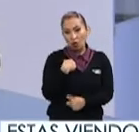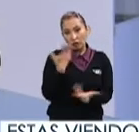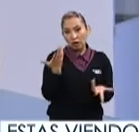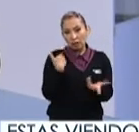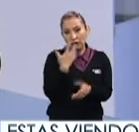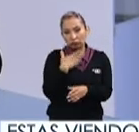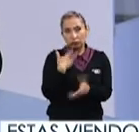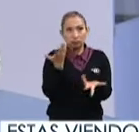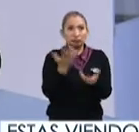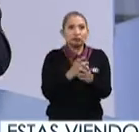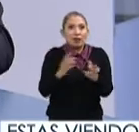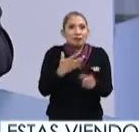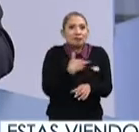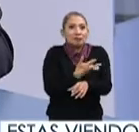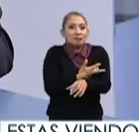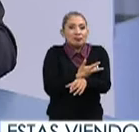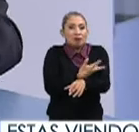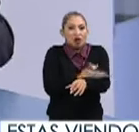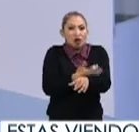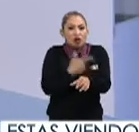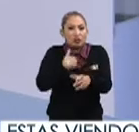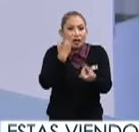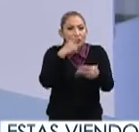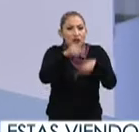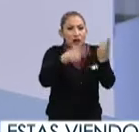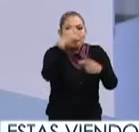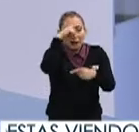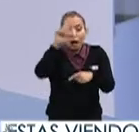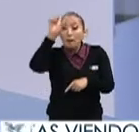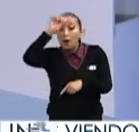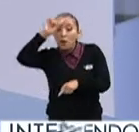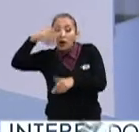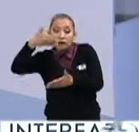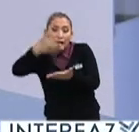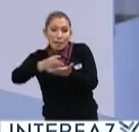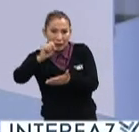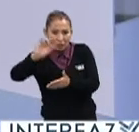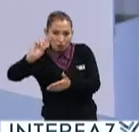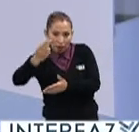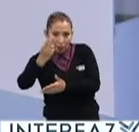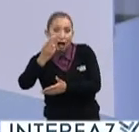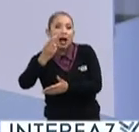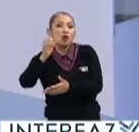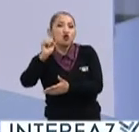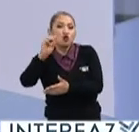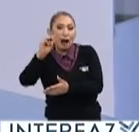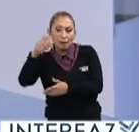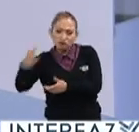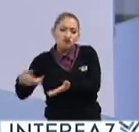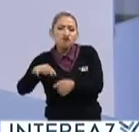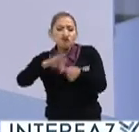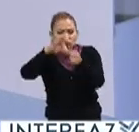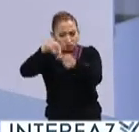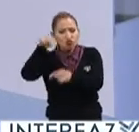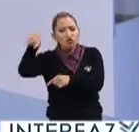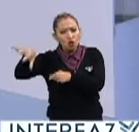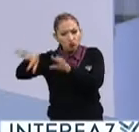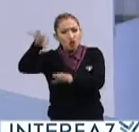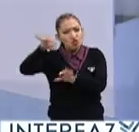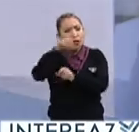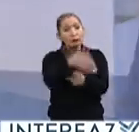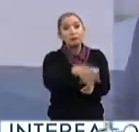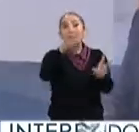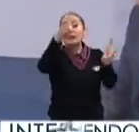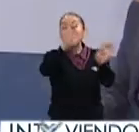la distinción de ir por parte de México a propuesta de la propia Universidad Nacional Autónoma de México. Y el